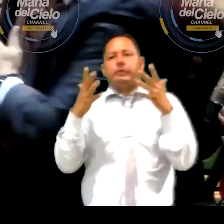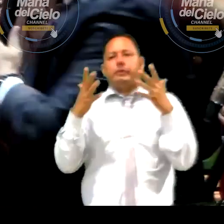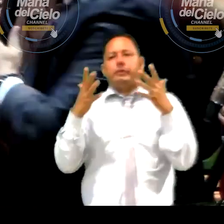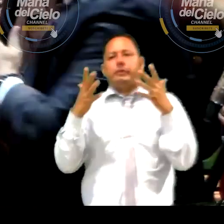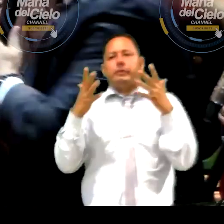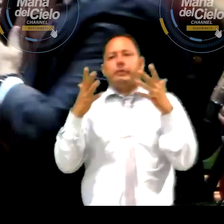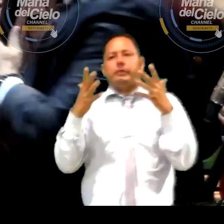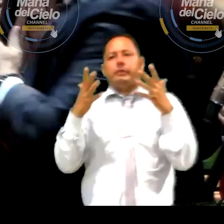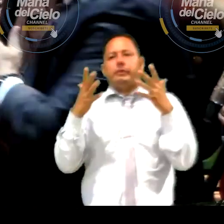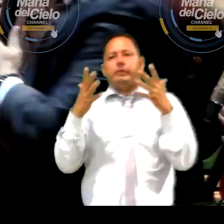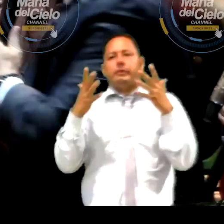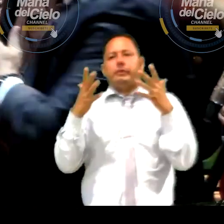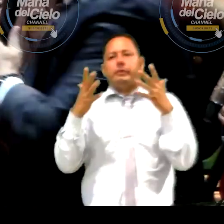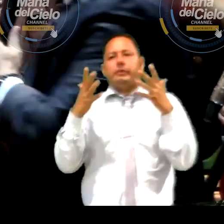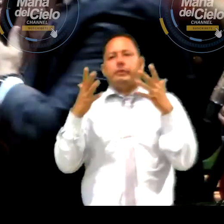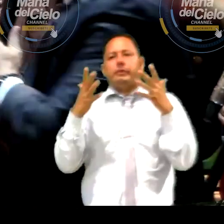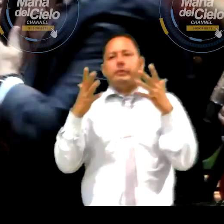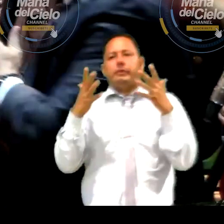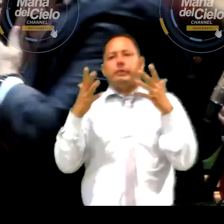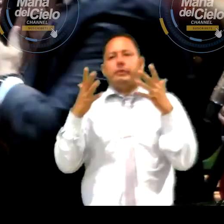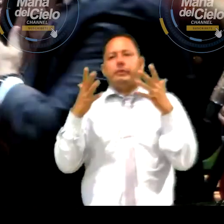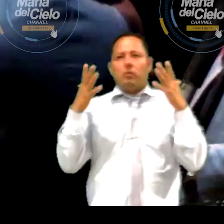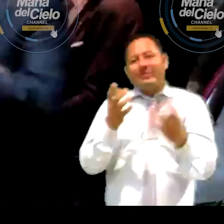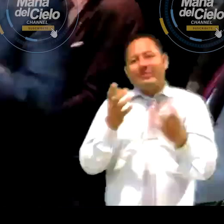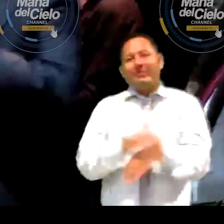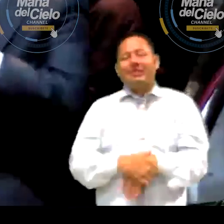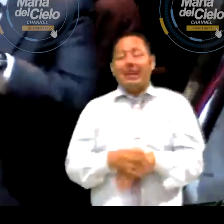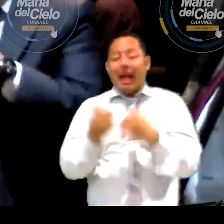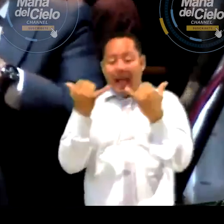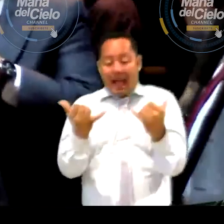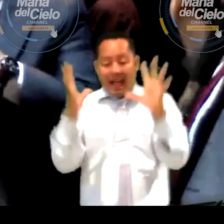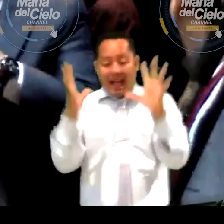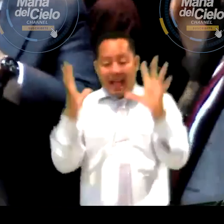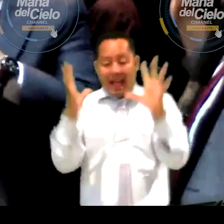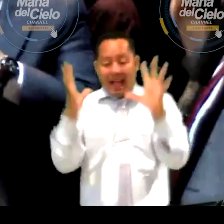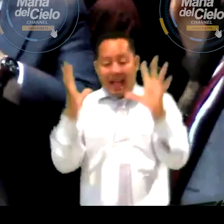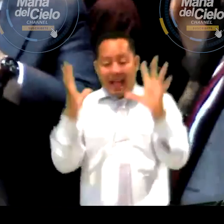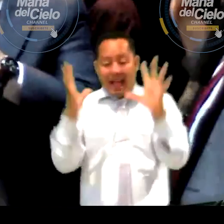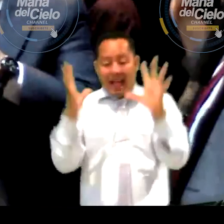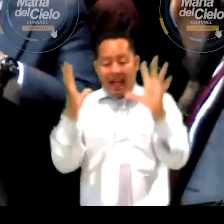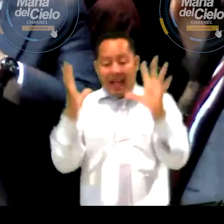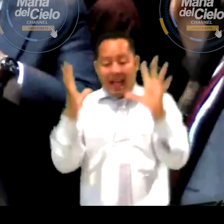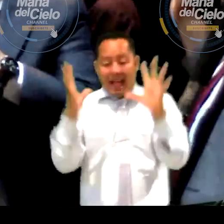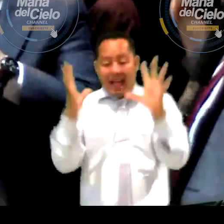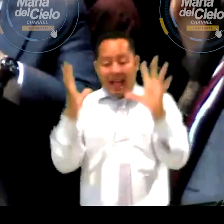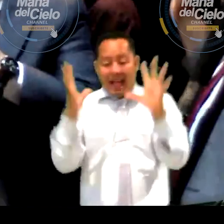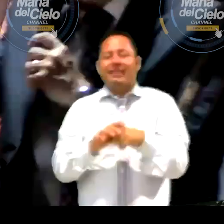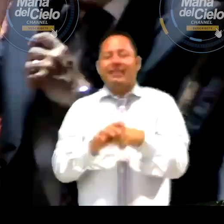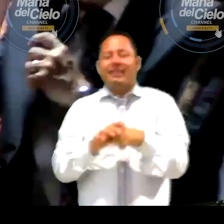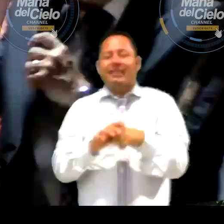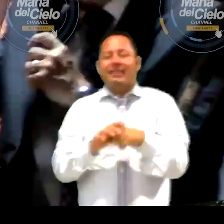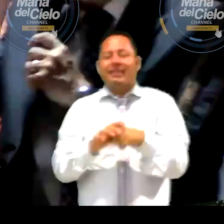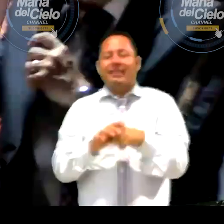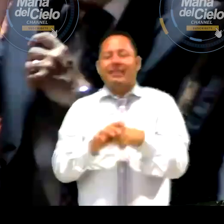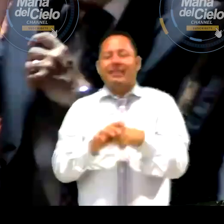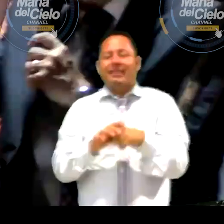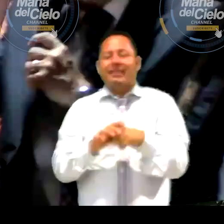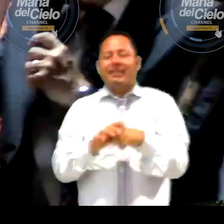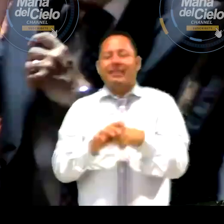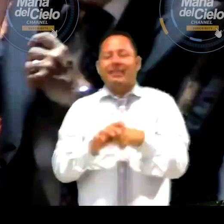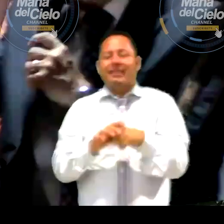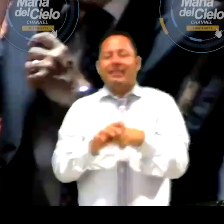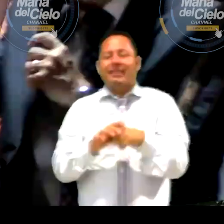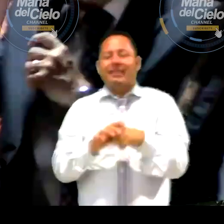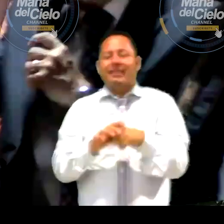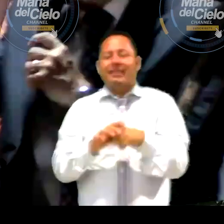¿Cree que no es desesperante? Que se le muere Jesús. Jesús va a hacer una resurrección